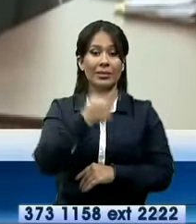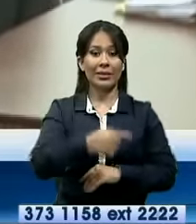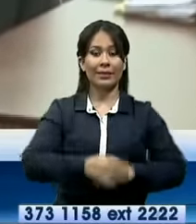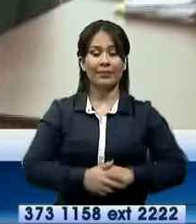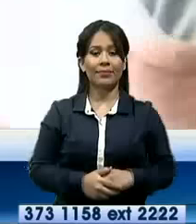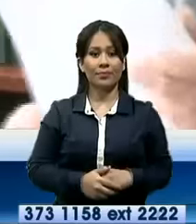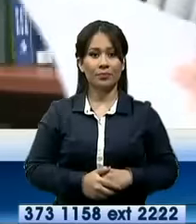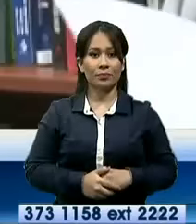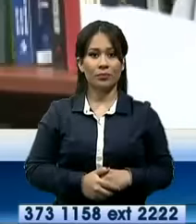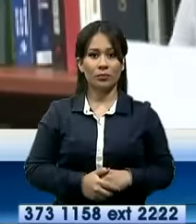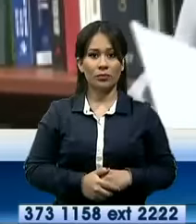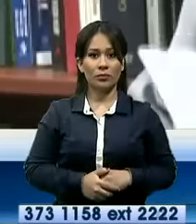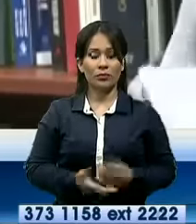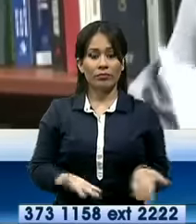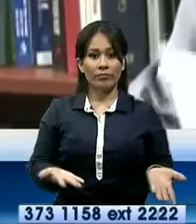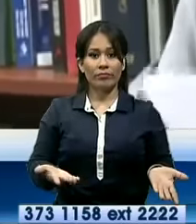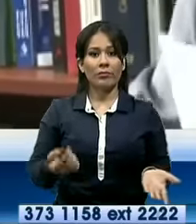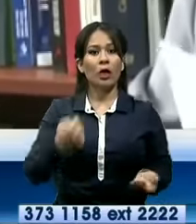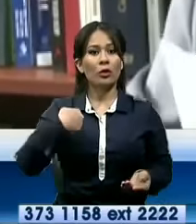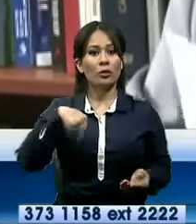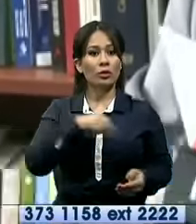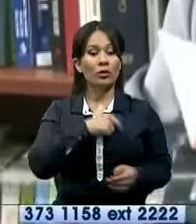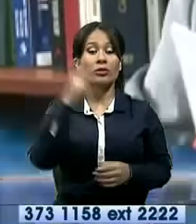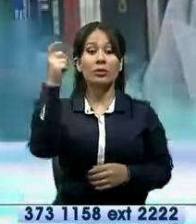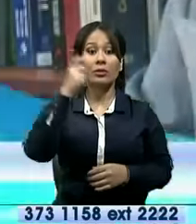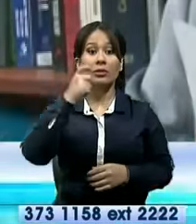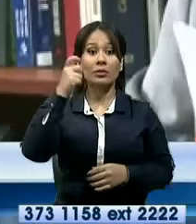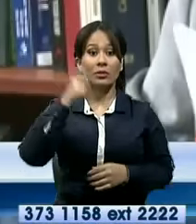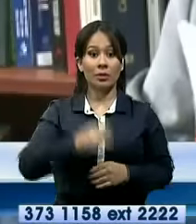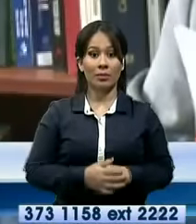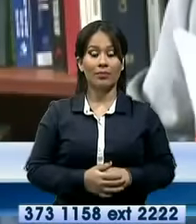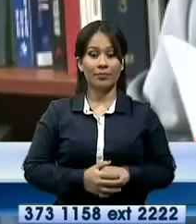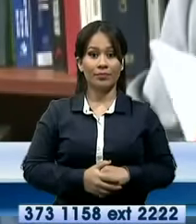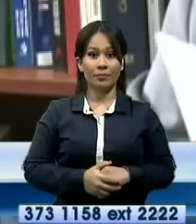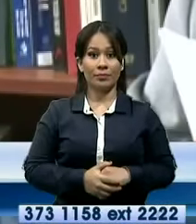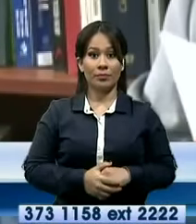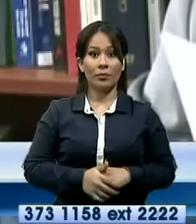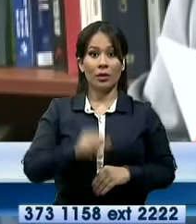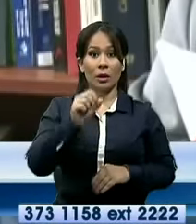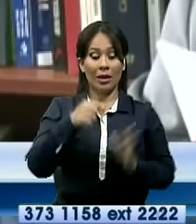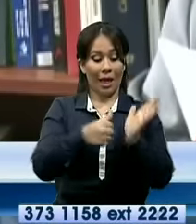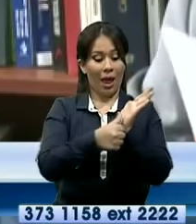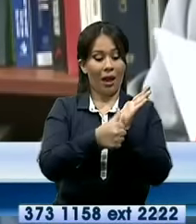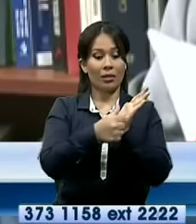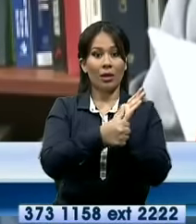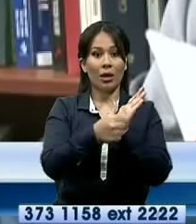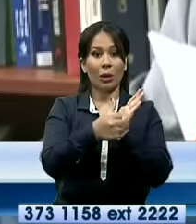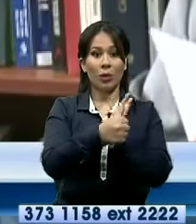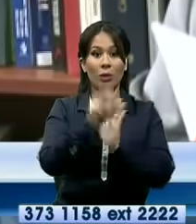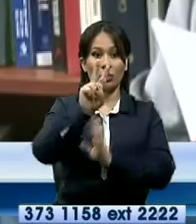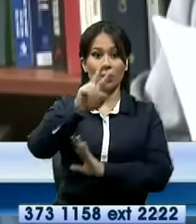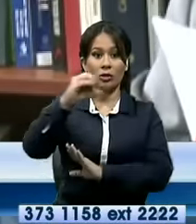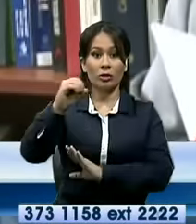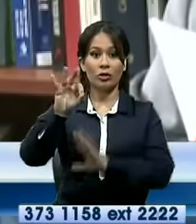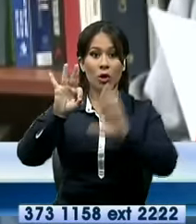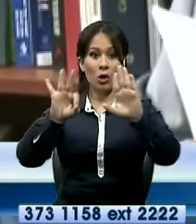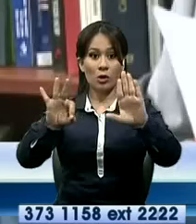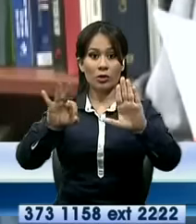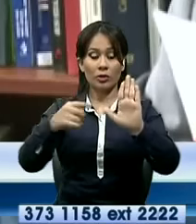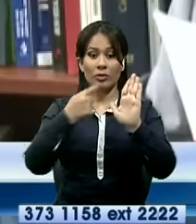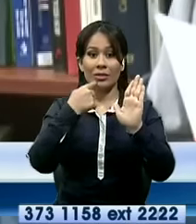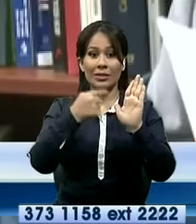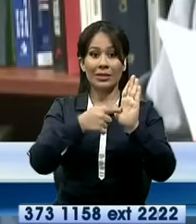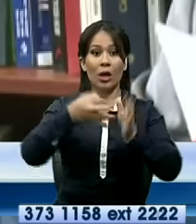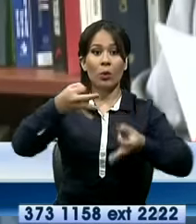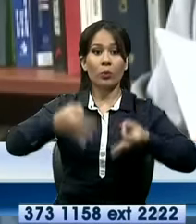República. Porque en este caso es necesario aplicar el artículo 208, numeral 2, del Código Orgánico de la